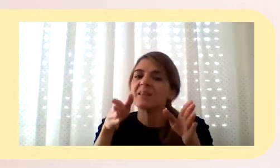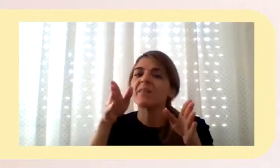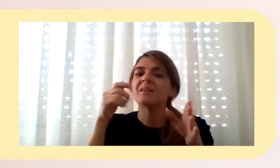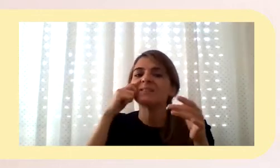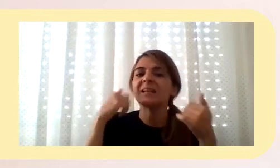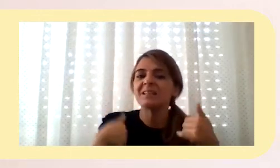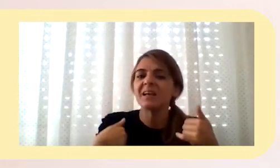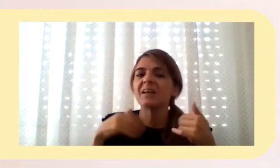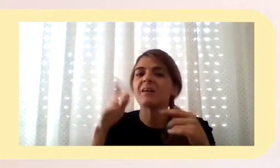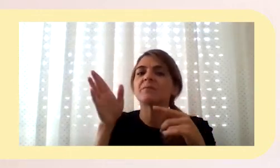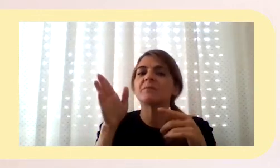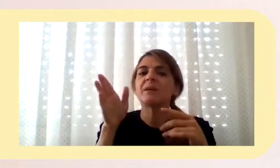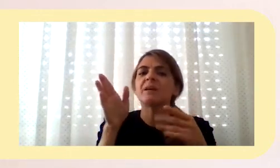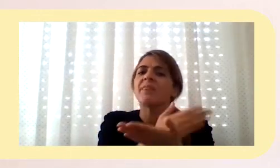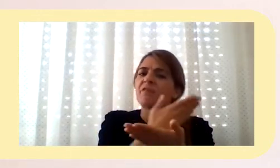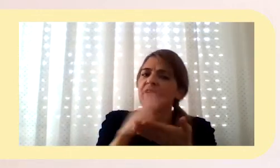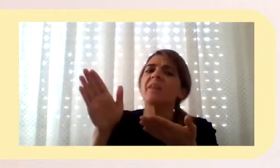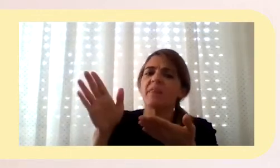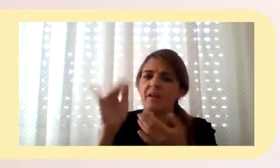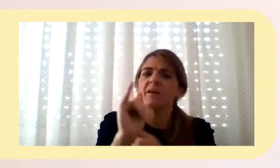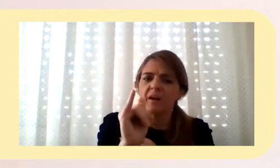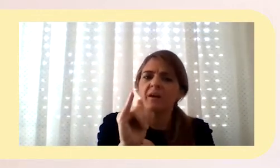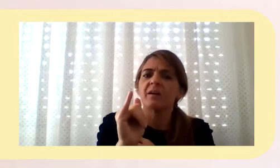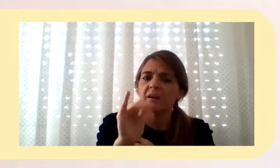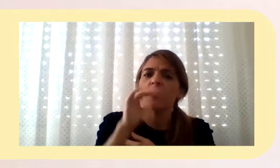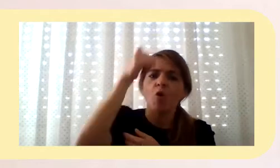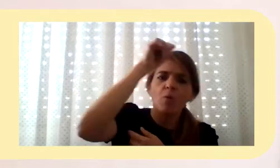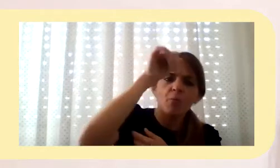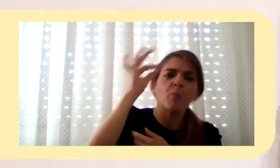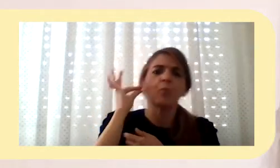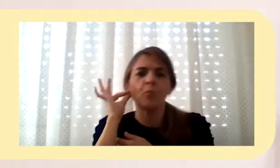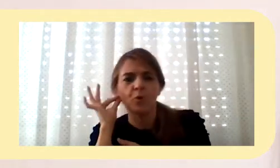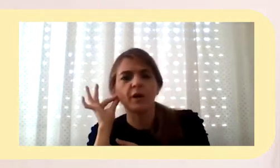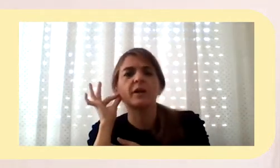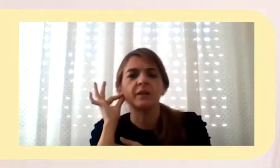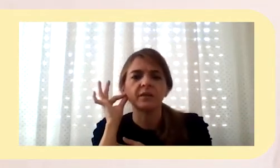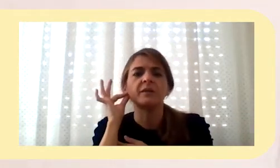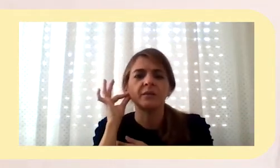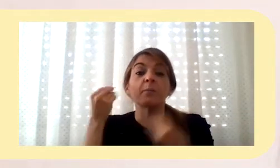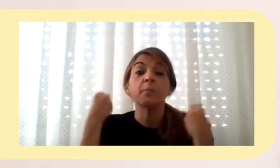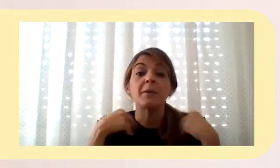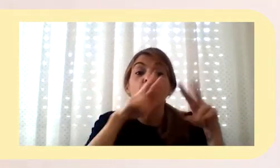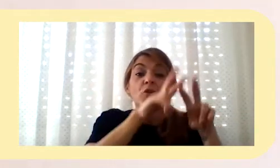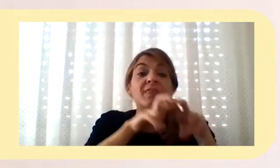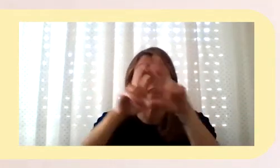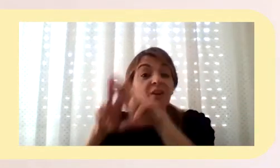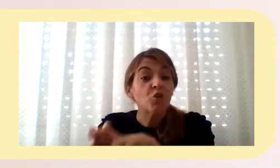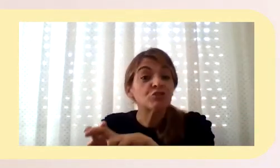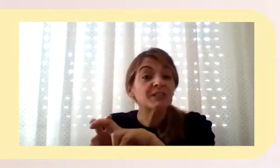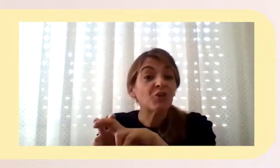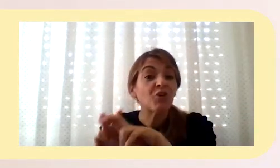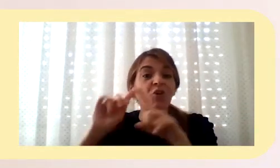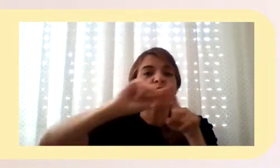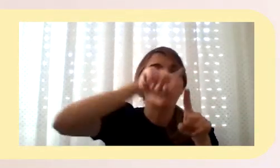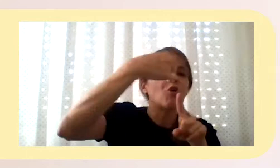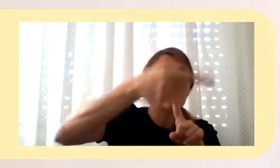que se producen cuando las diferencias en el tratamiento de mujeres y de hombres con un mismo diagnóstico clínico puede tener